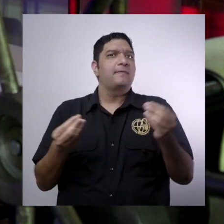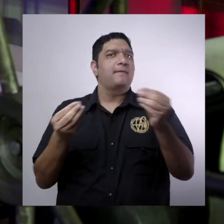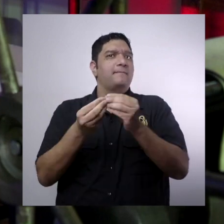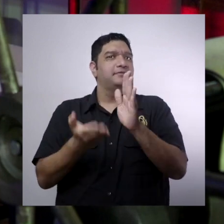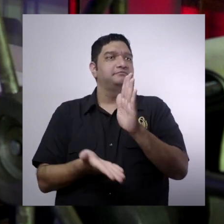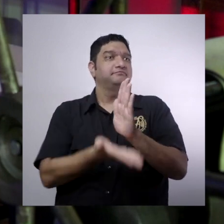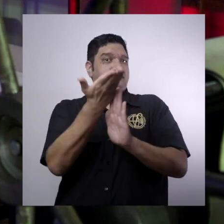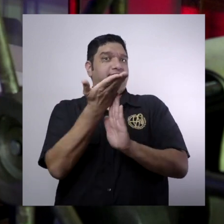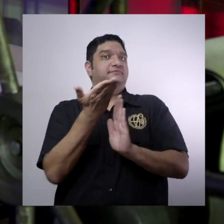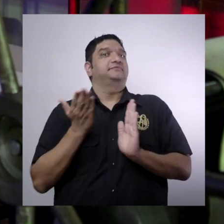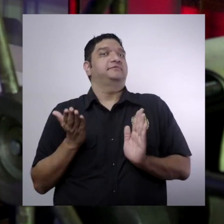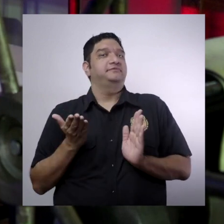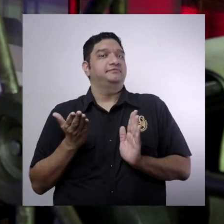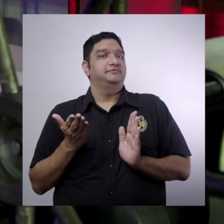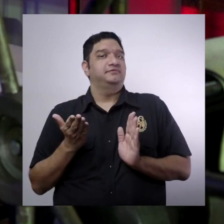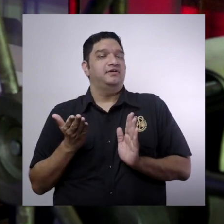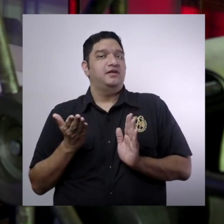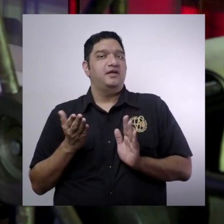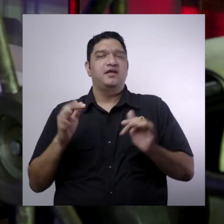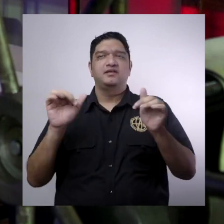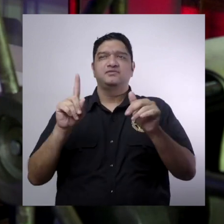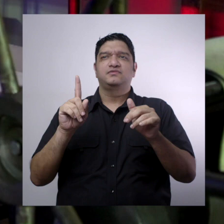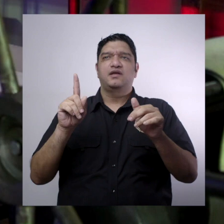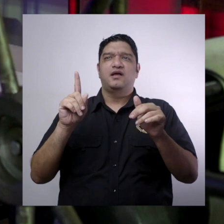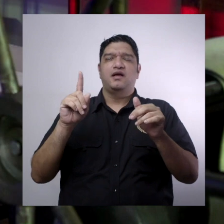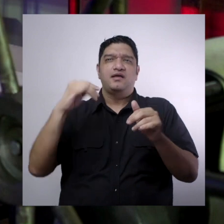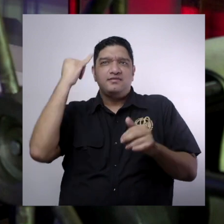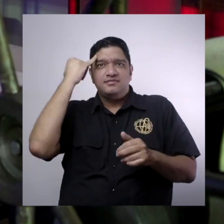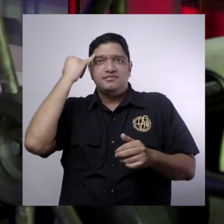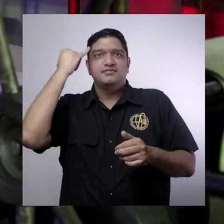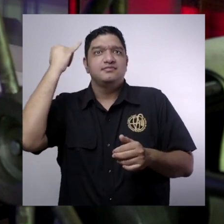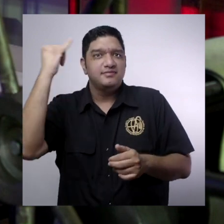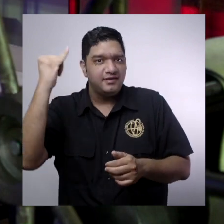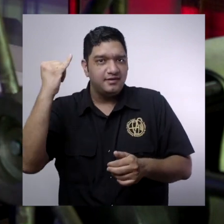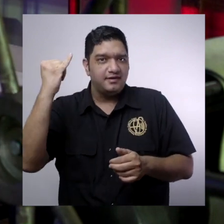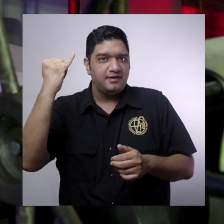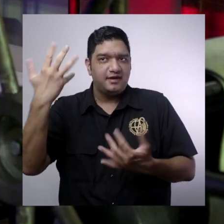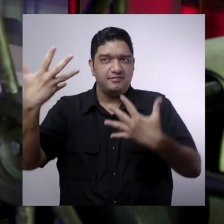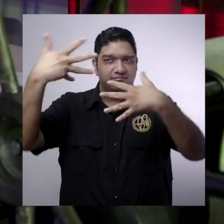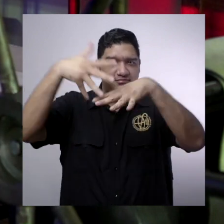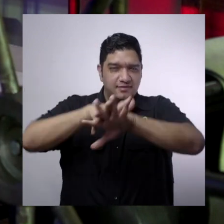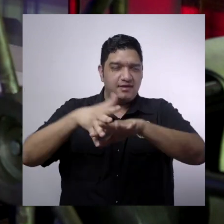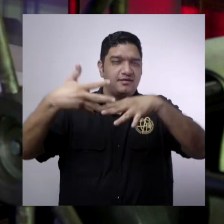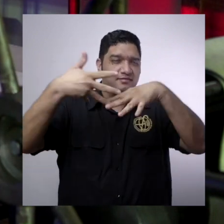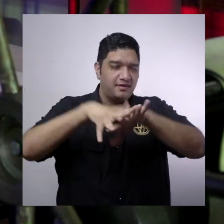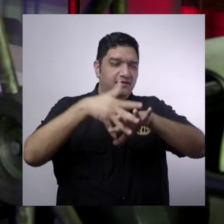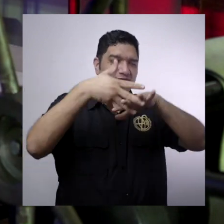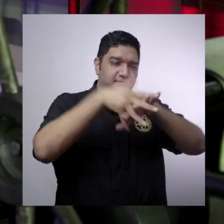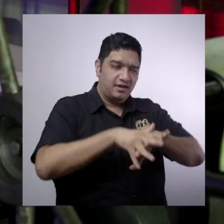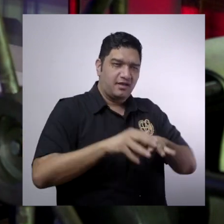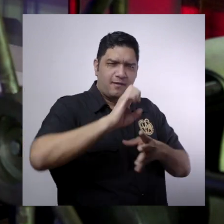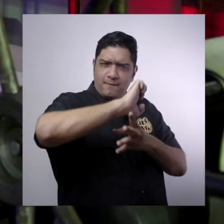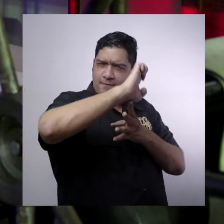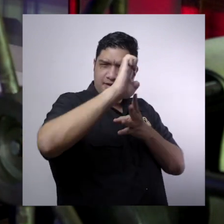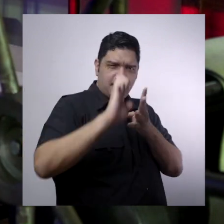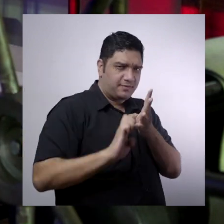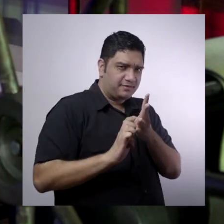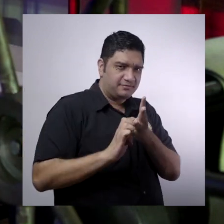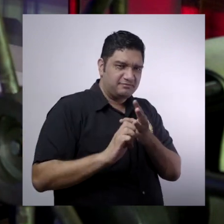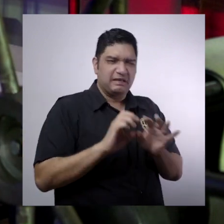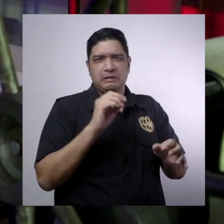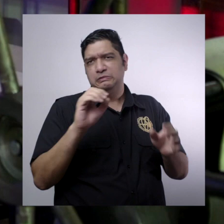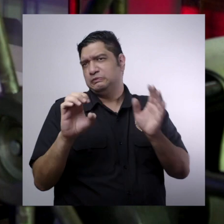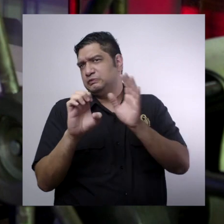es un concepto fractal que he utilizado mucho en estos últimos años, que se repite